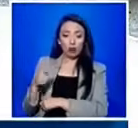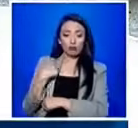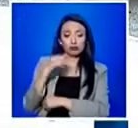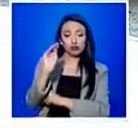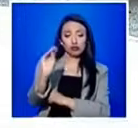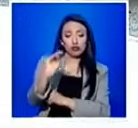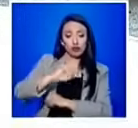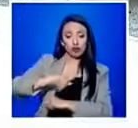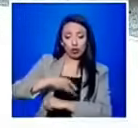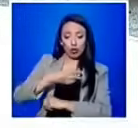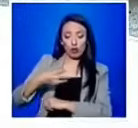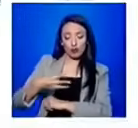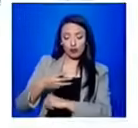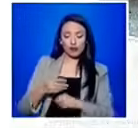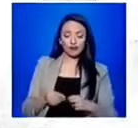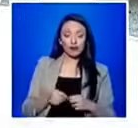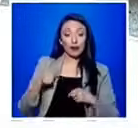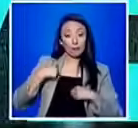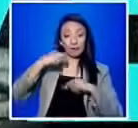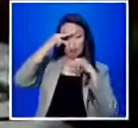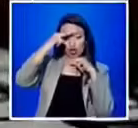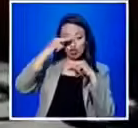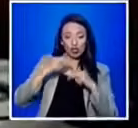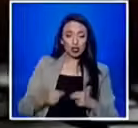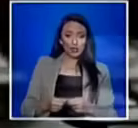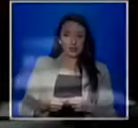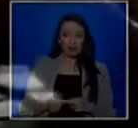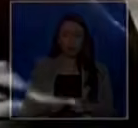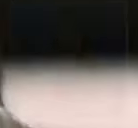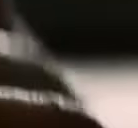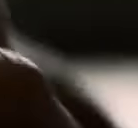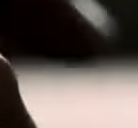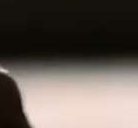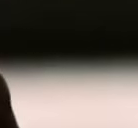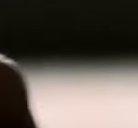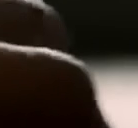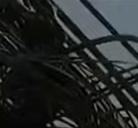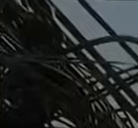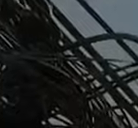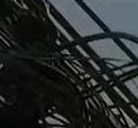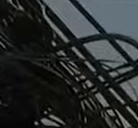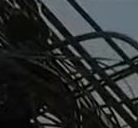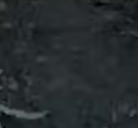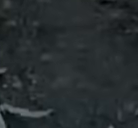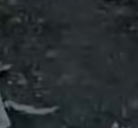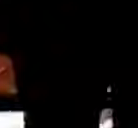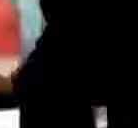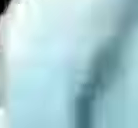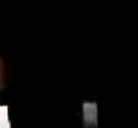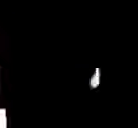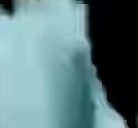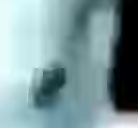para Ecoavisa Maritza Hidrobo y esta es mi nota. Mi nota.